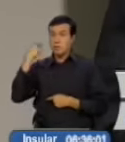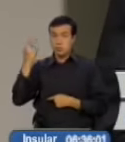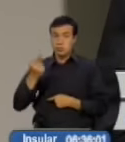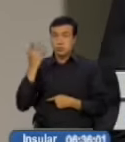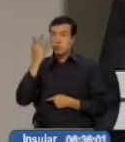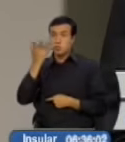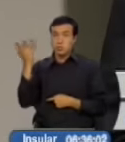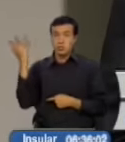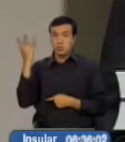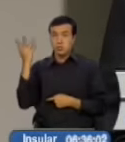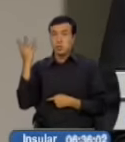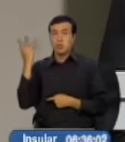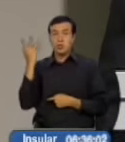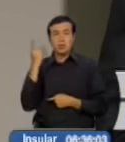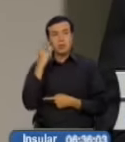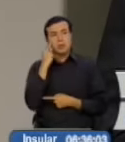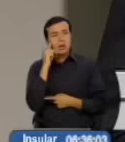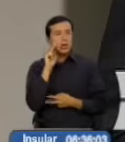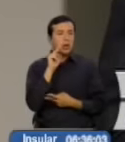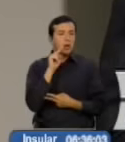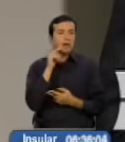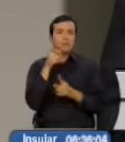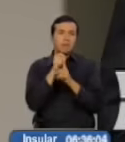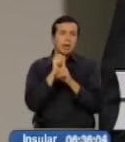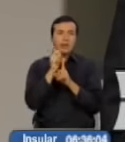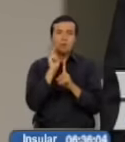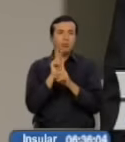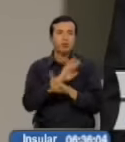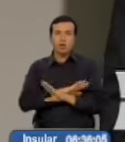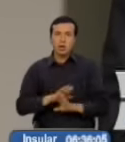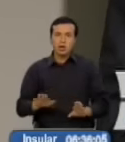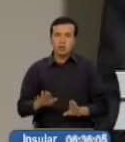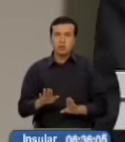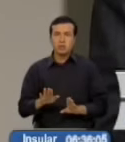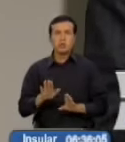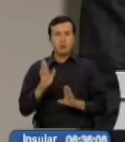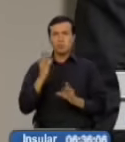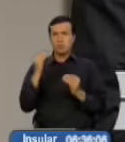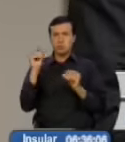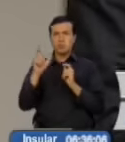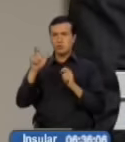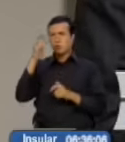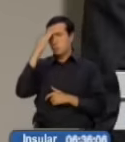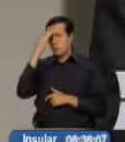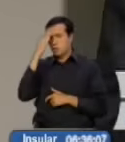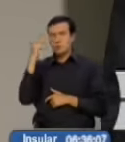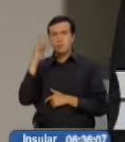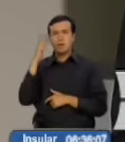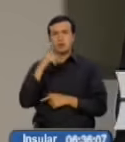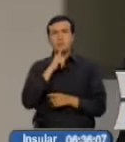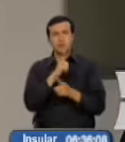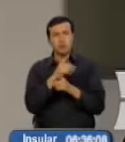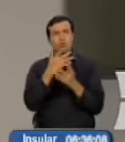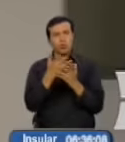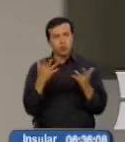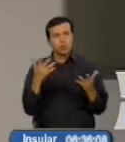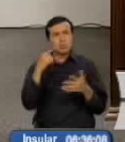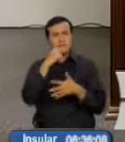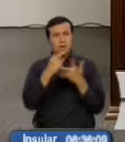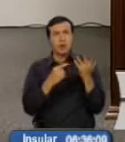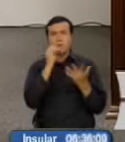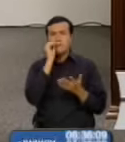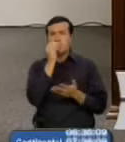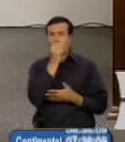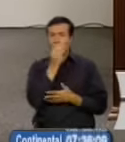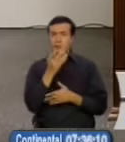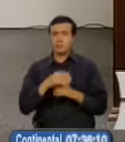no solamente conoce muy bien los platos del Ecuador, que ya mucha gente los conoce, pero que también conozca las flores.